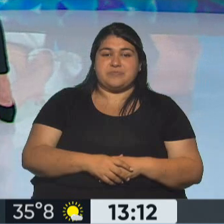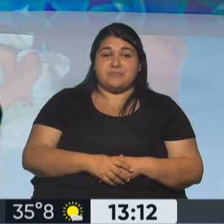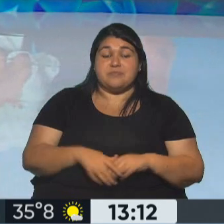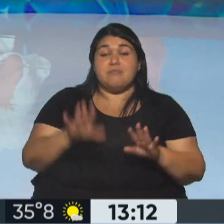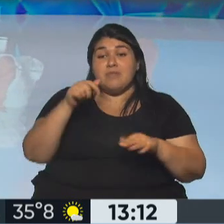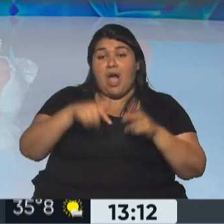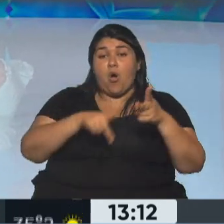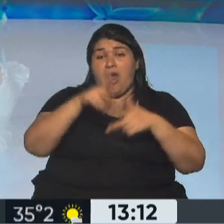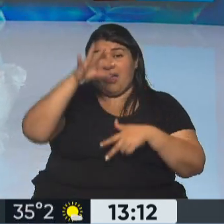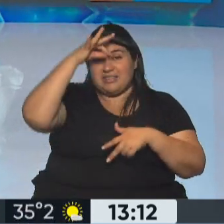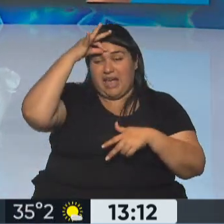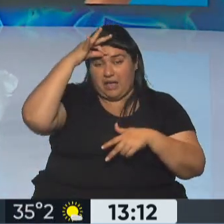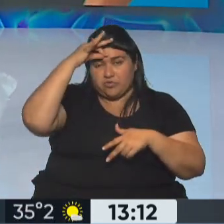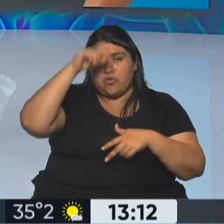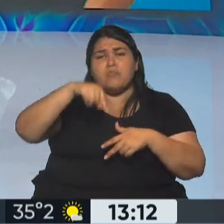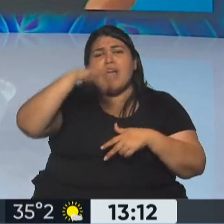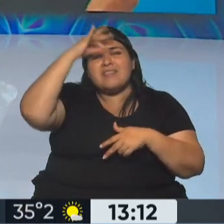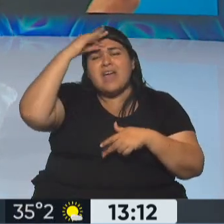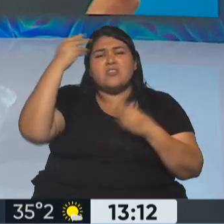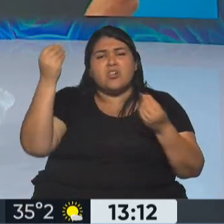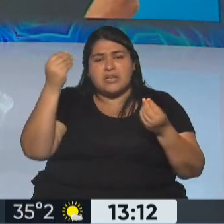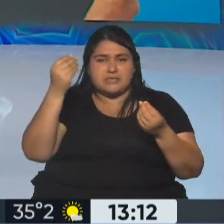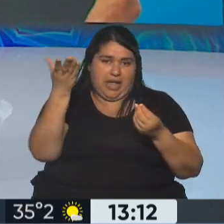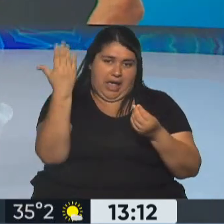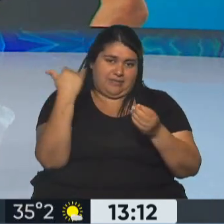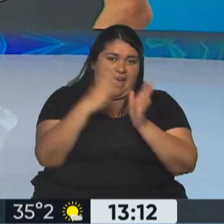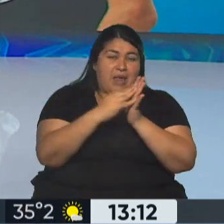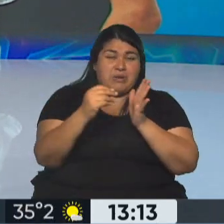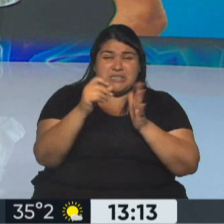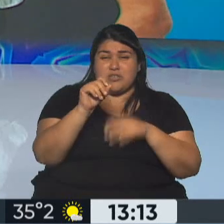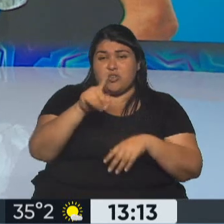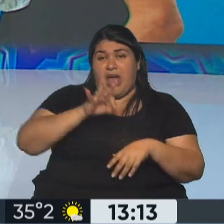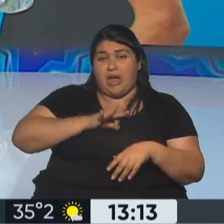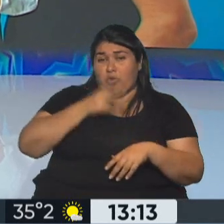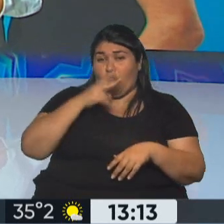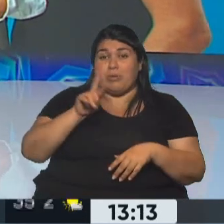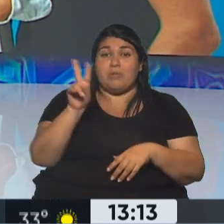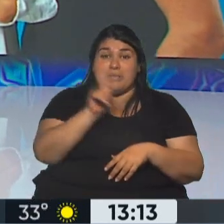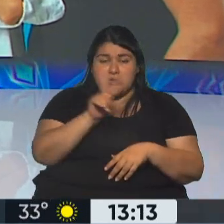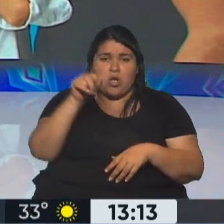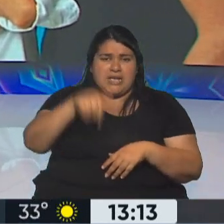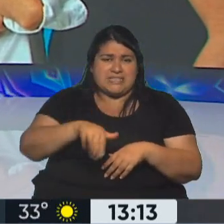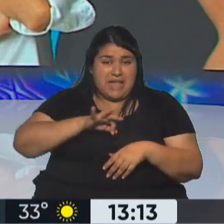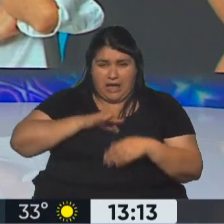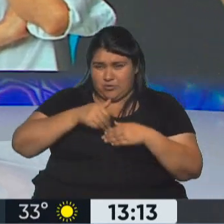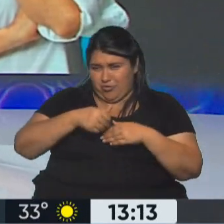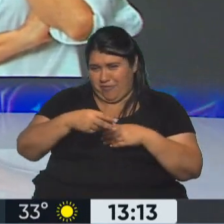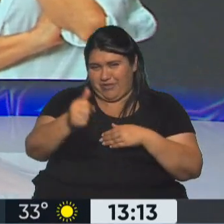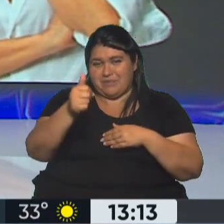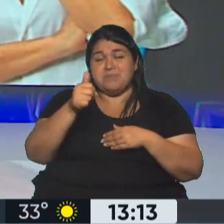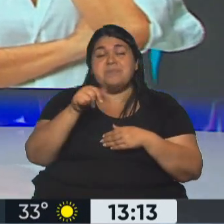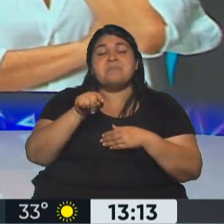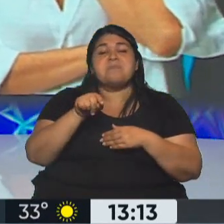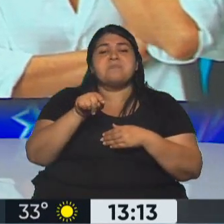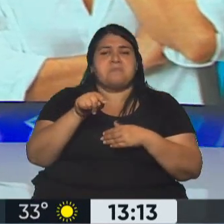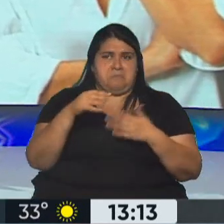Vamos a hablar de teatro y vamos a hablar de una obra que cuando tuvo sus representaciones en el año 2022, en este año que estamos terminando, fue un éxito